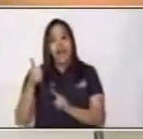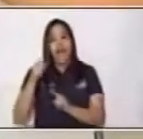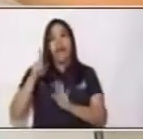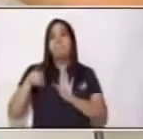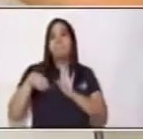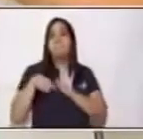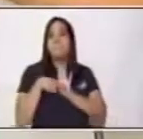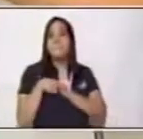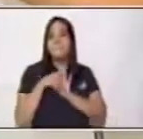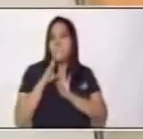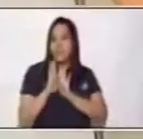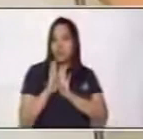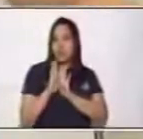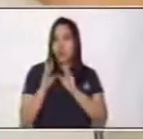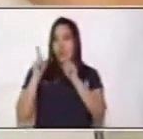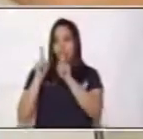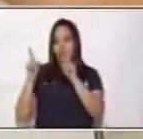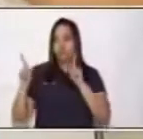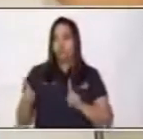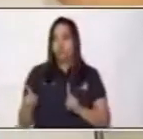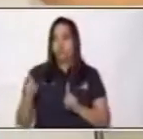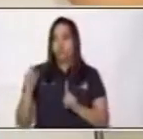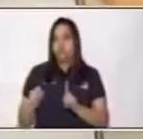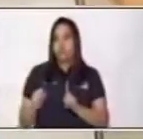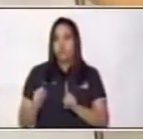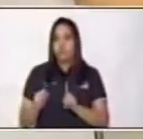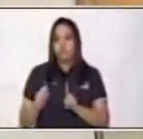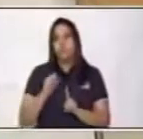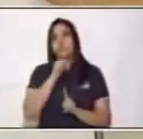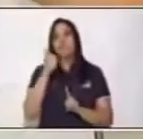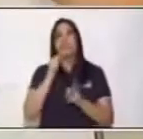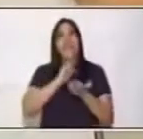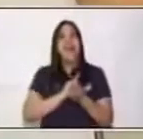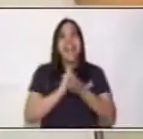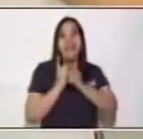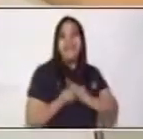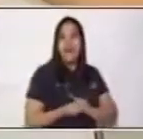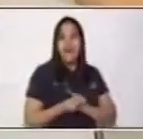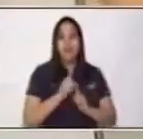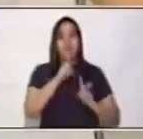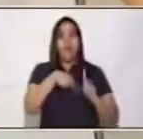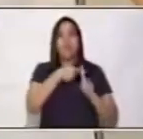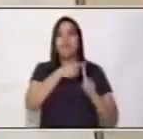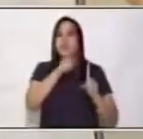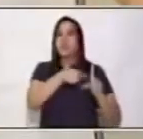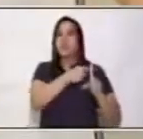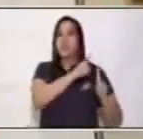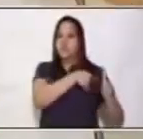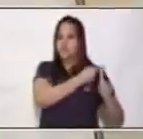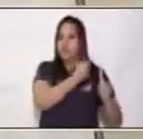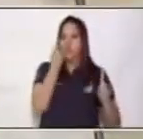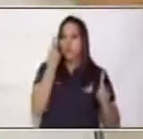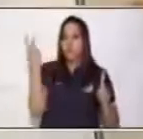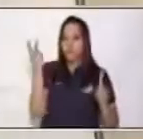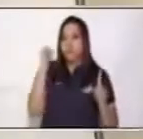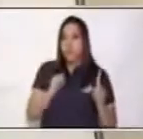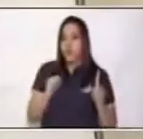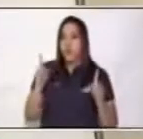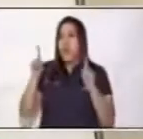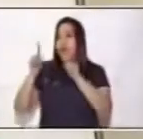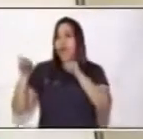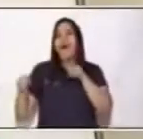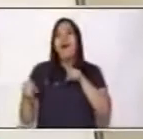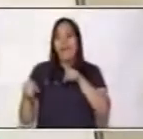el trinomio es todo positivo, positivo, positivo, positivo. A cuadrado más AB más B cuadrado. Este sería